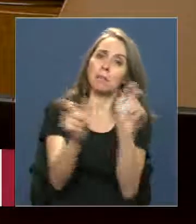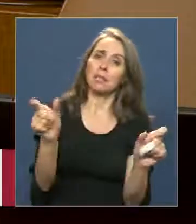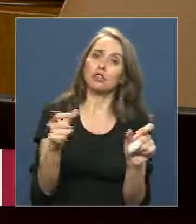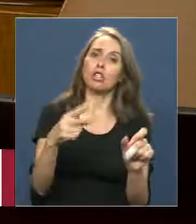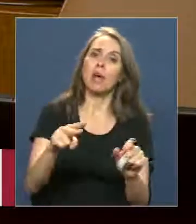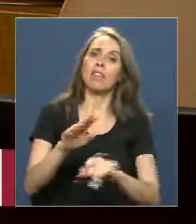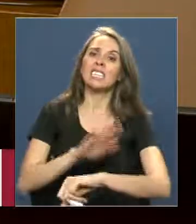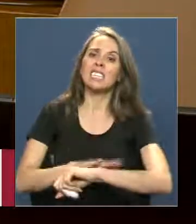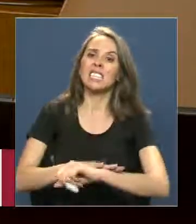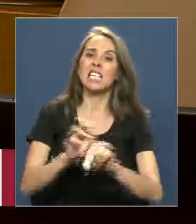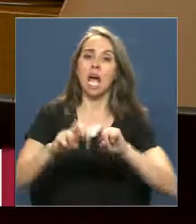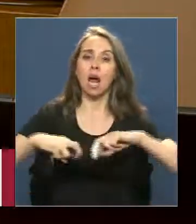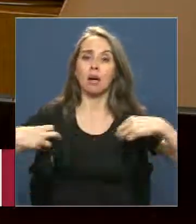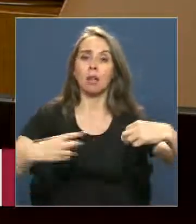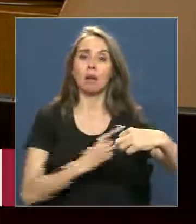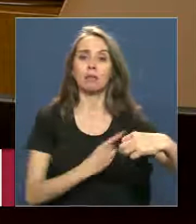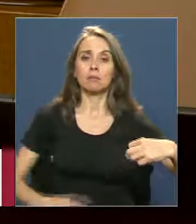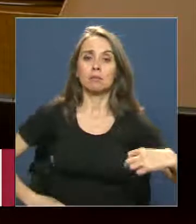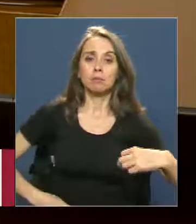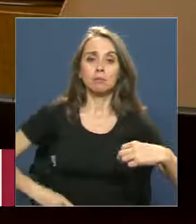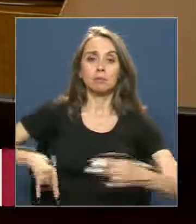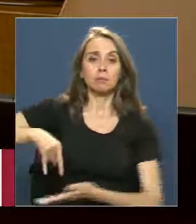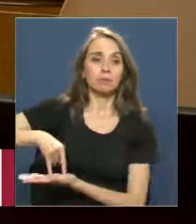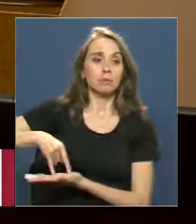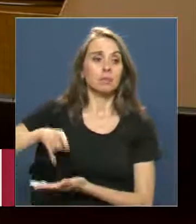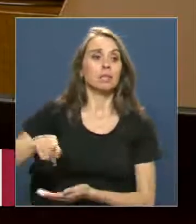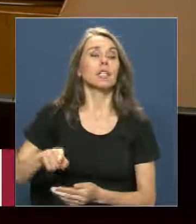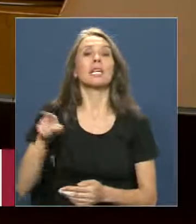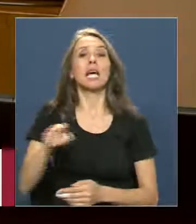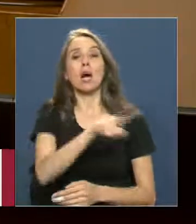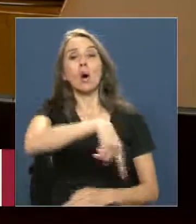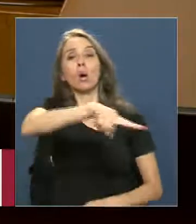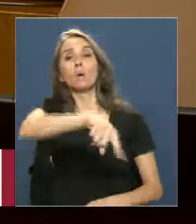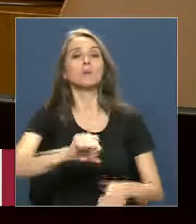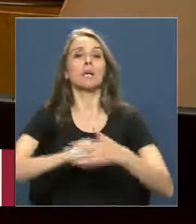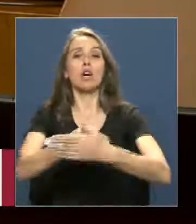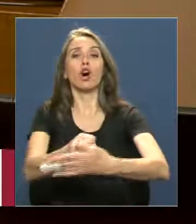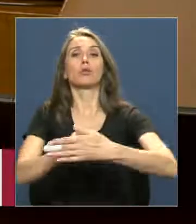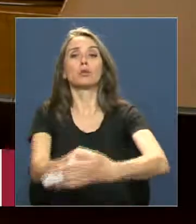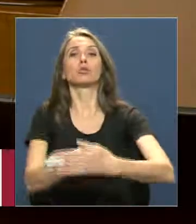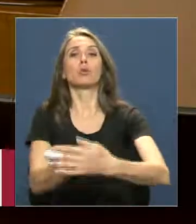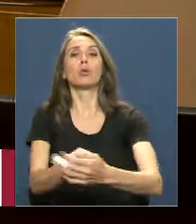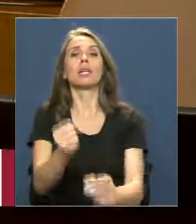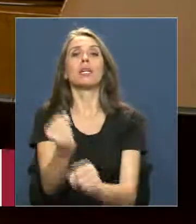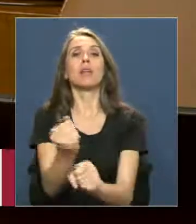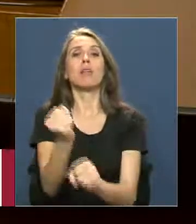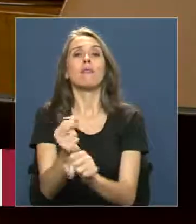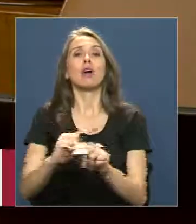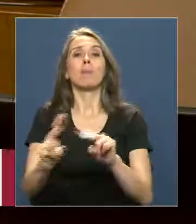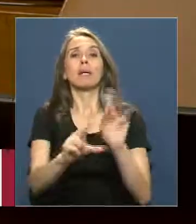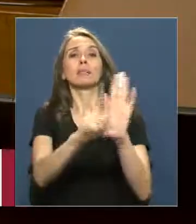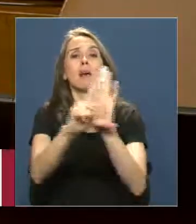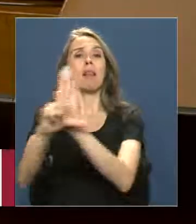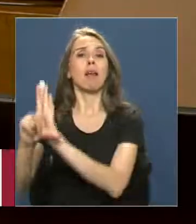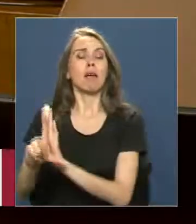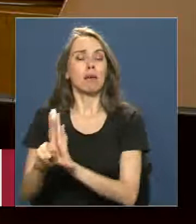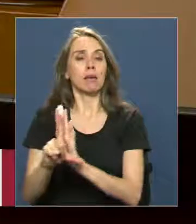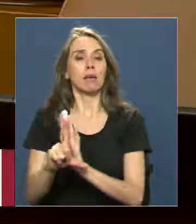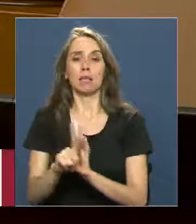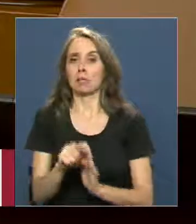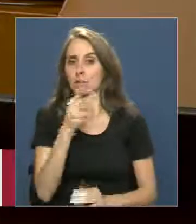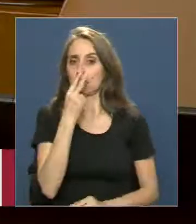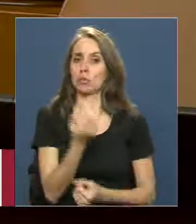está en este Parlamento una labor obstruccionista con el trabajo legislativo. Eso para mí ya al principio